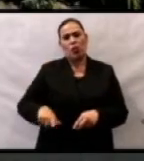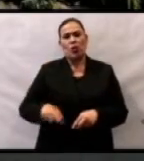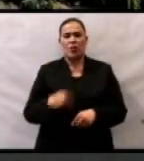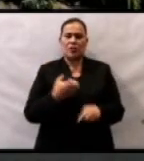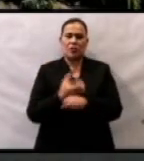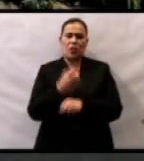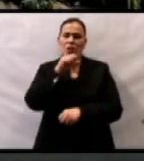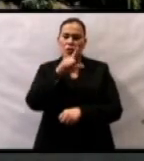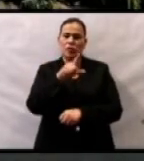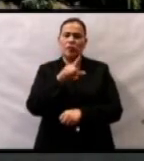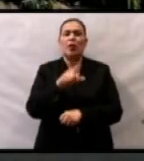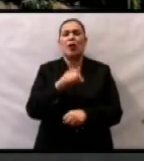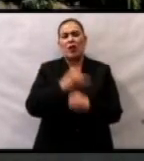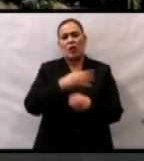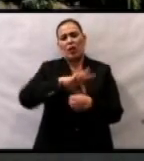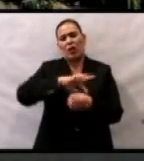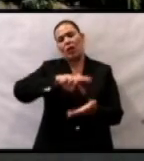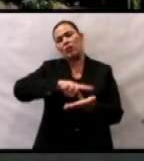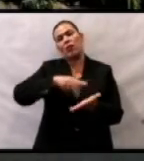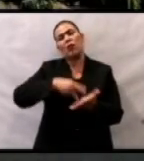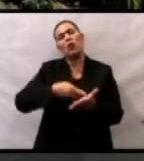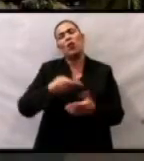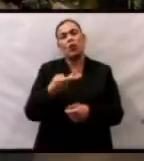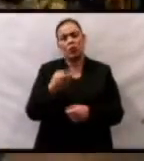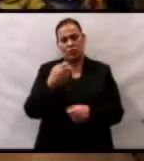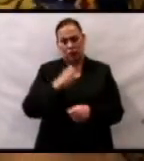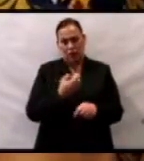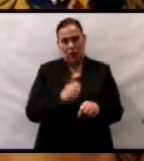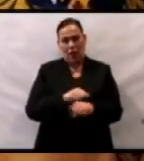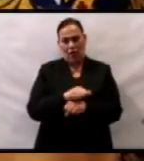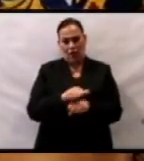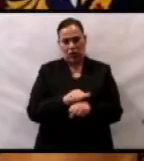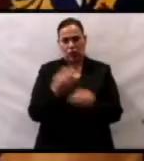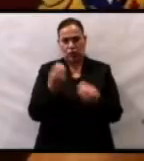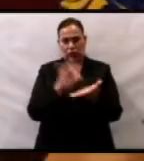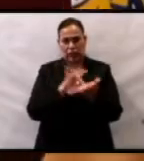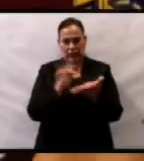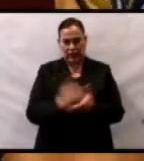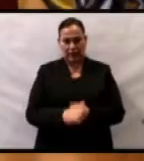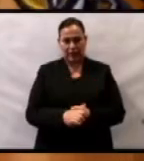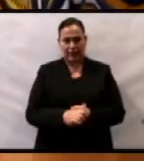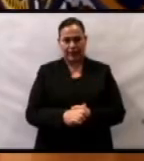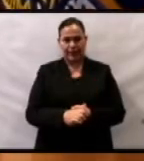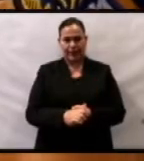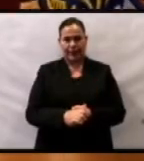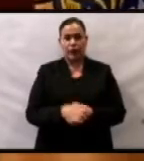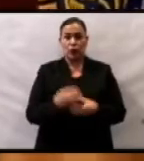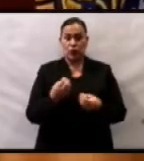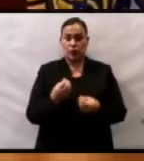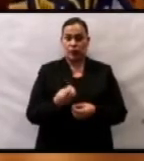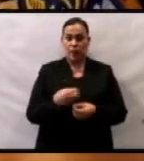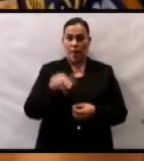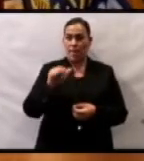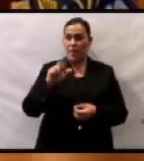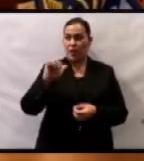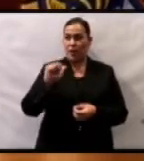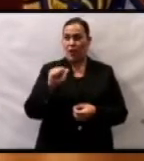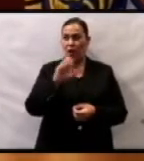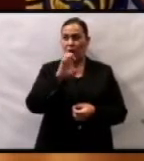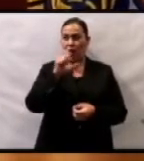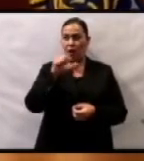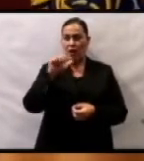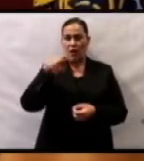Jalisco, el ingeniero Enrique Alfaro Ramírez. Muchas gracias, María Elena de Anda. Y me permito romper un poco